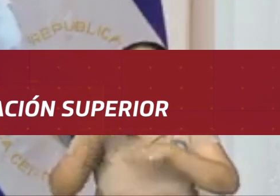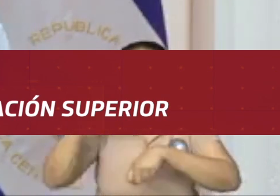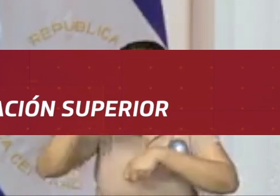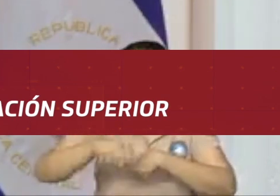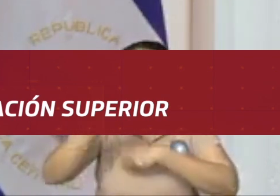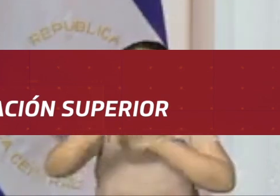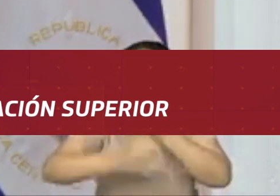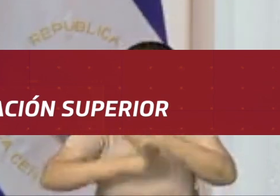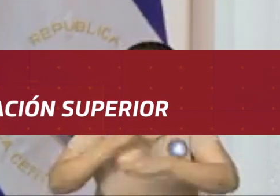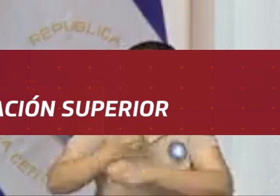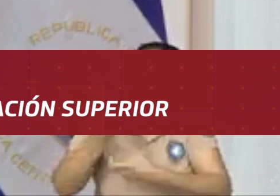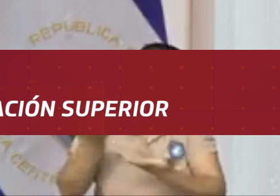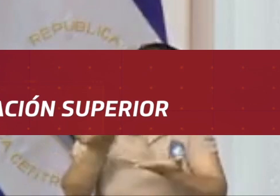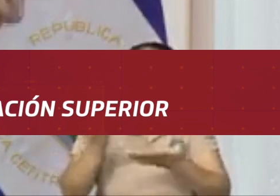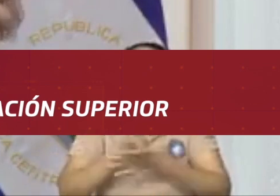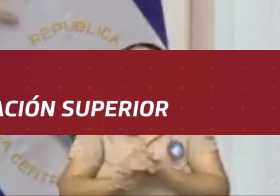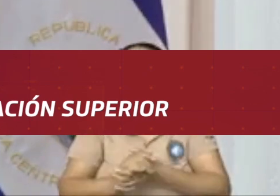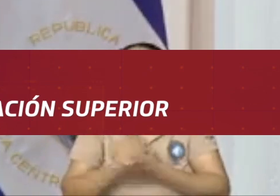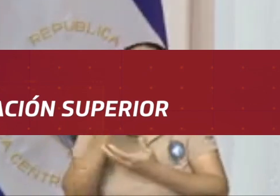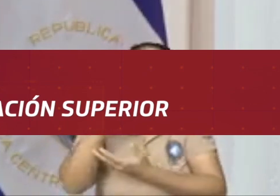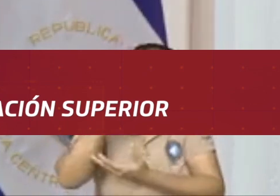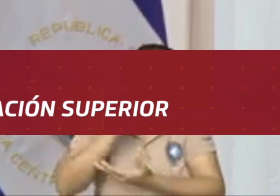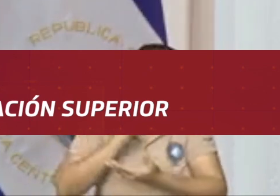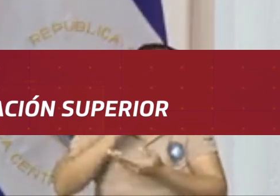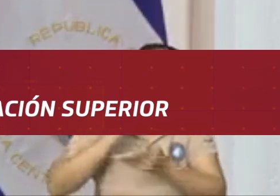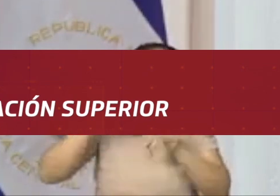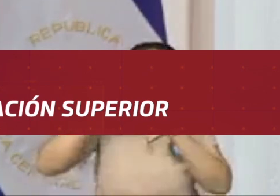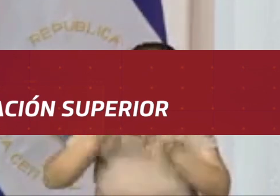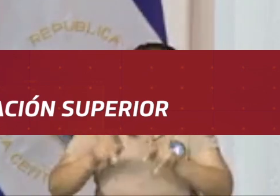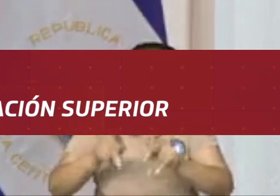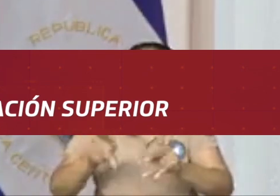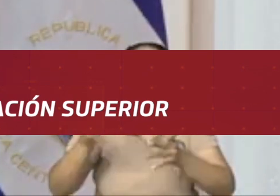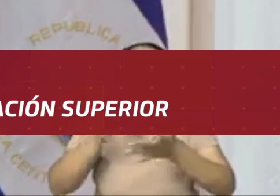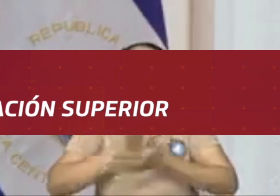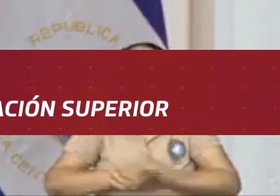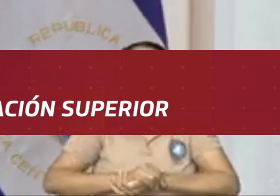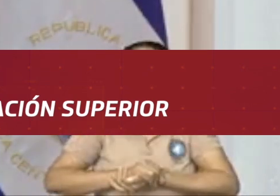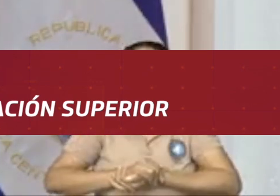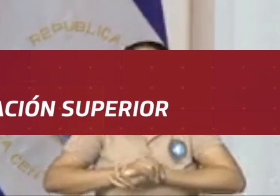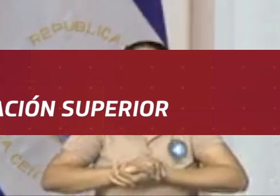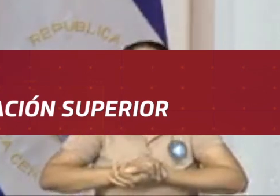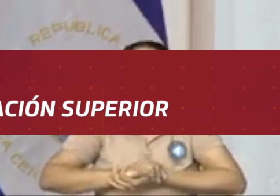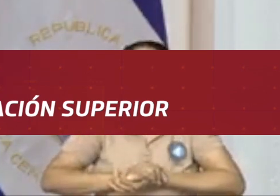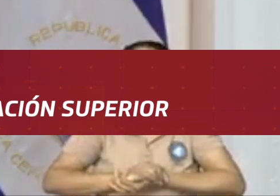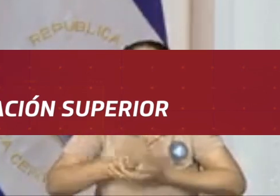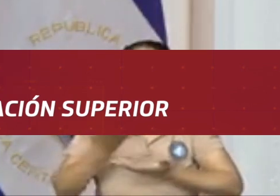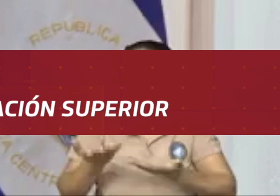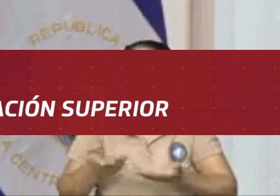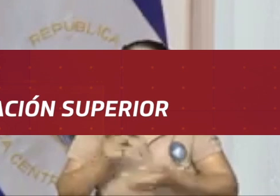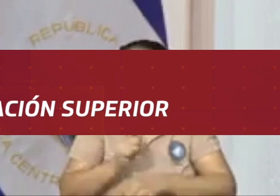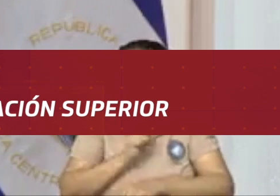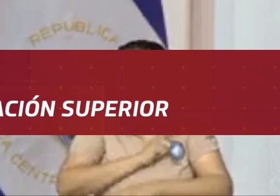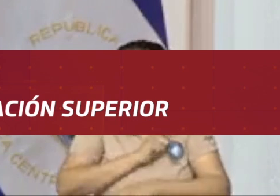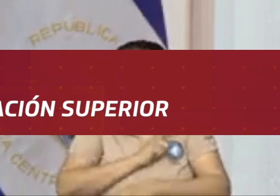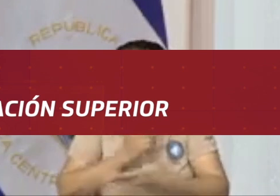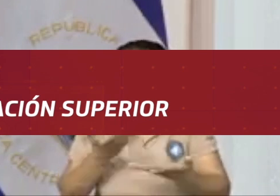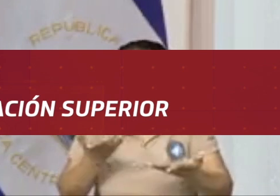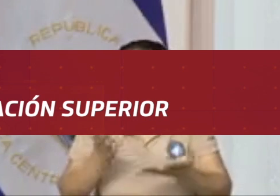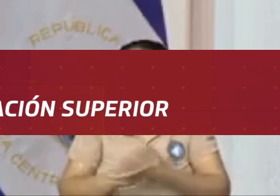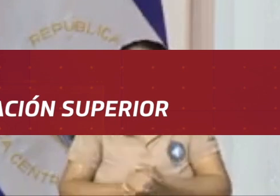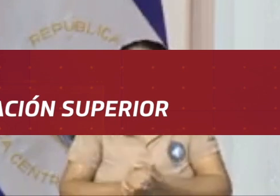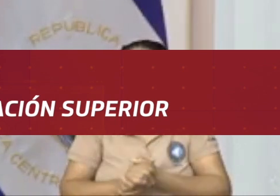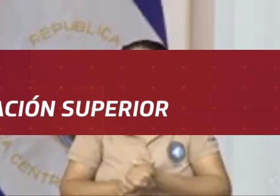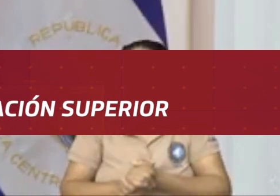actuales y en correspondencia con la experiencia que Acaso no tuvimos